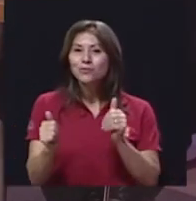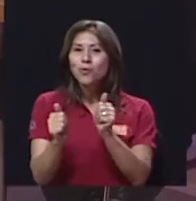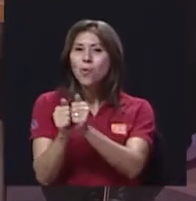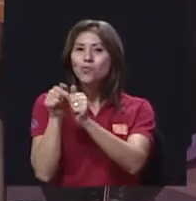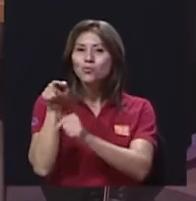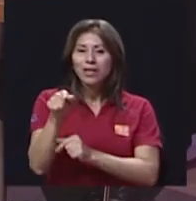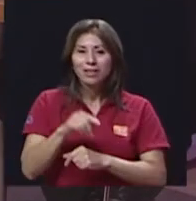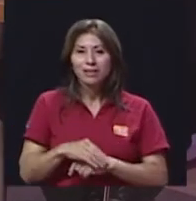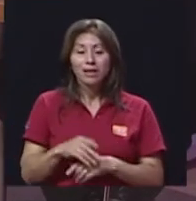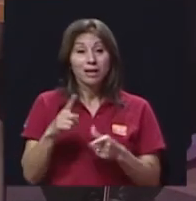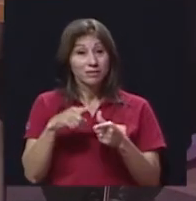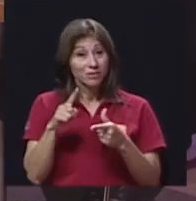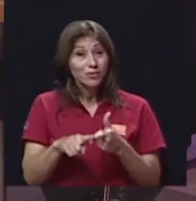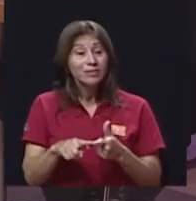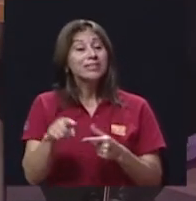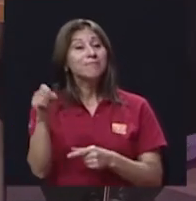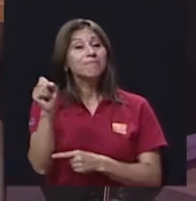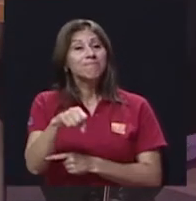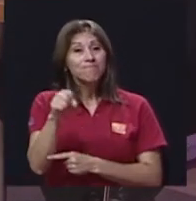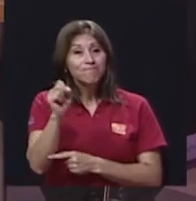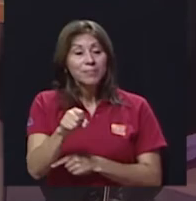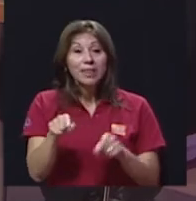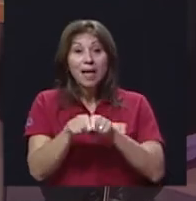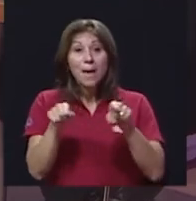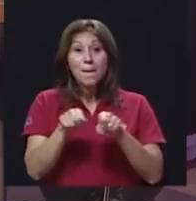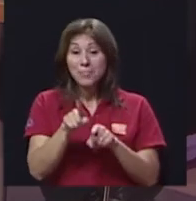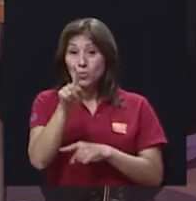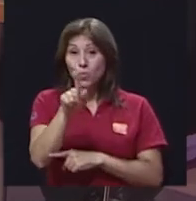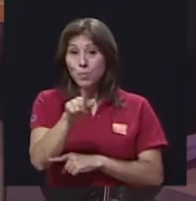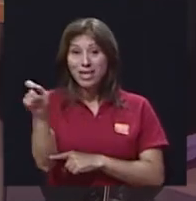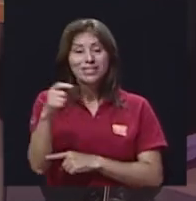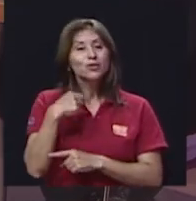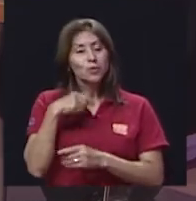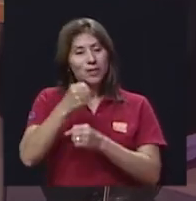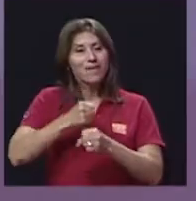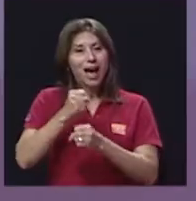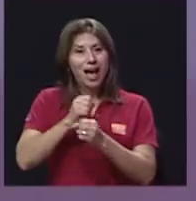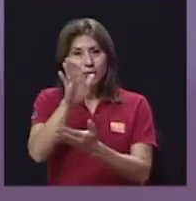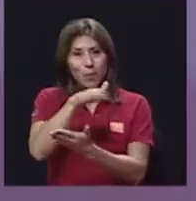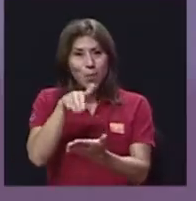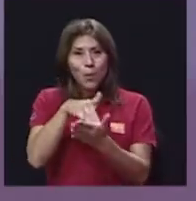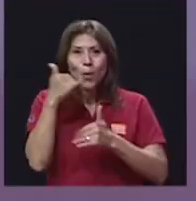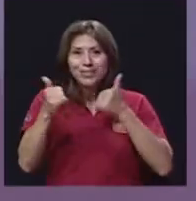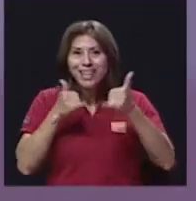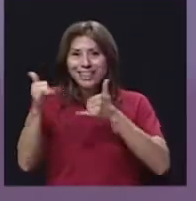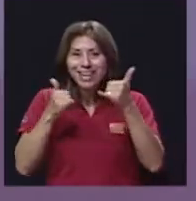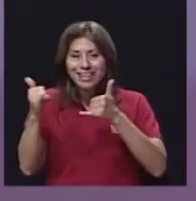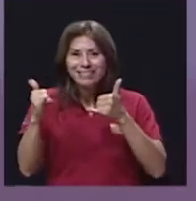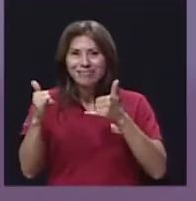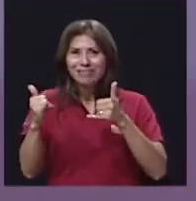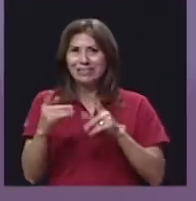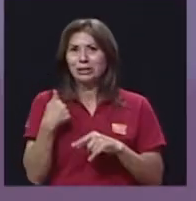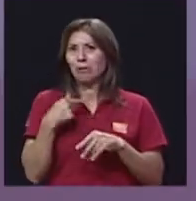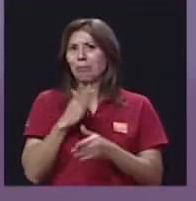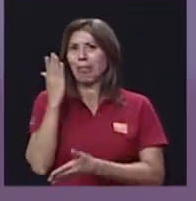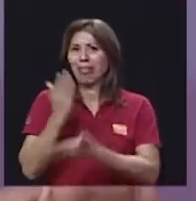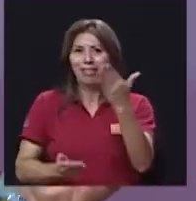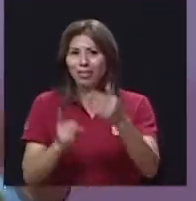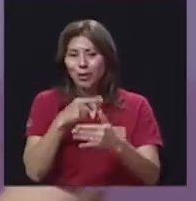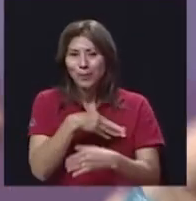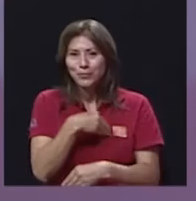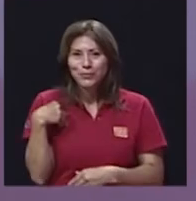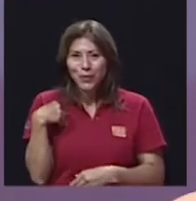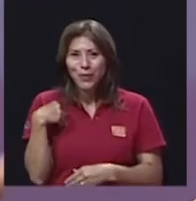entonces pues efectivamente incluso estuve un mes trabajando en un call center y salí corriendo porque no me gustó y entonces pues